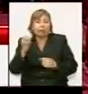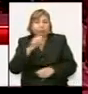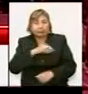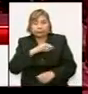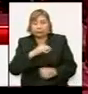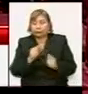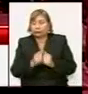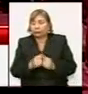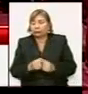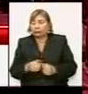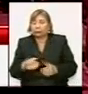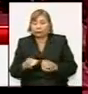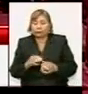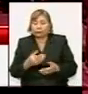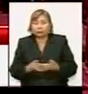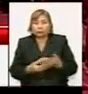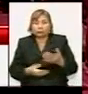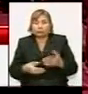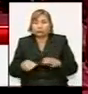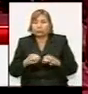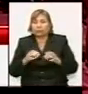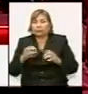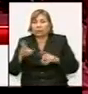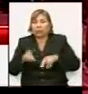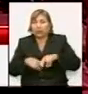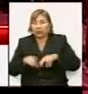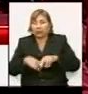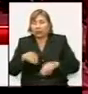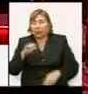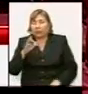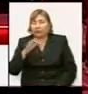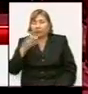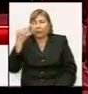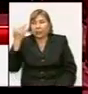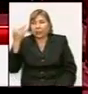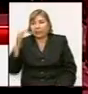Puerto Rico, Israel, Gran Bretaña, Rusia, Colombia, Argentina y Finlandia.